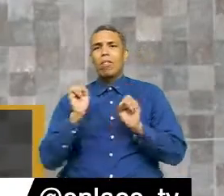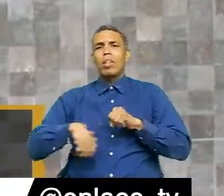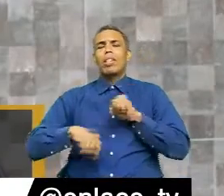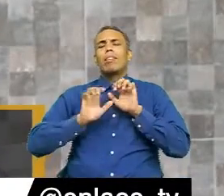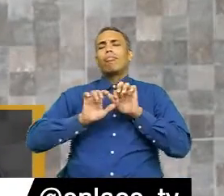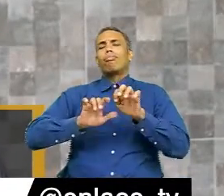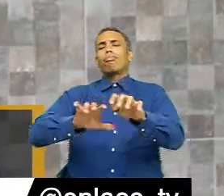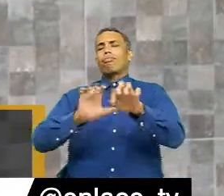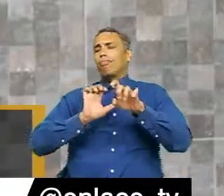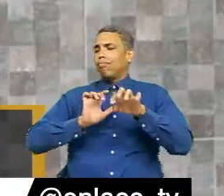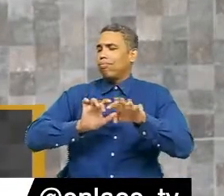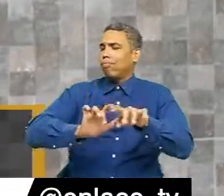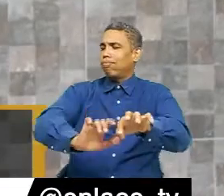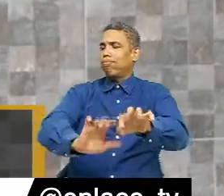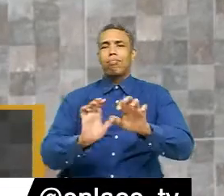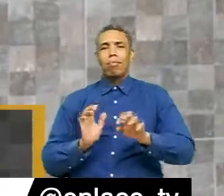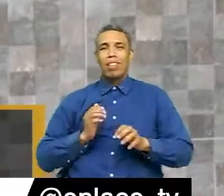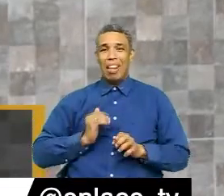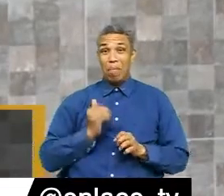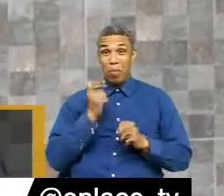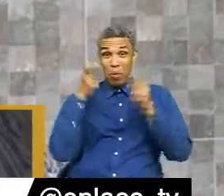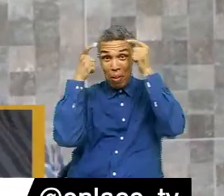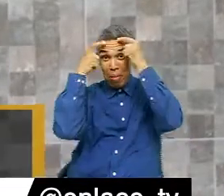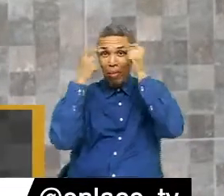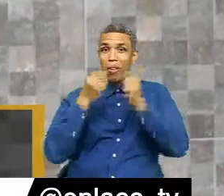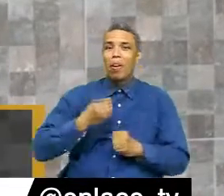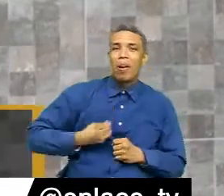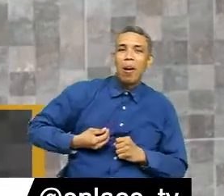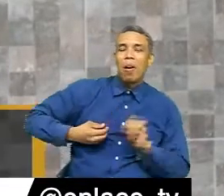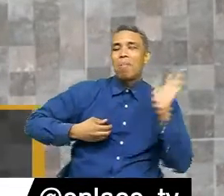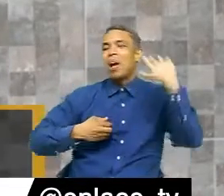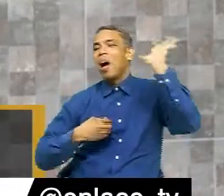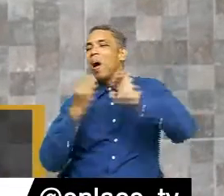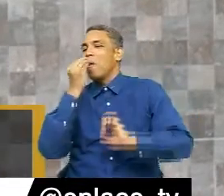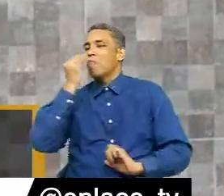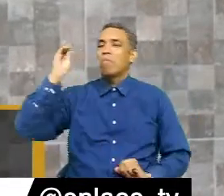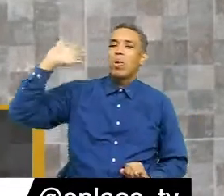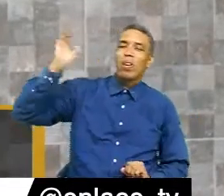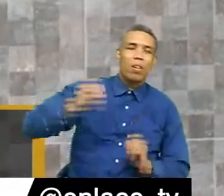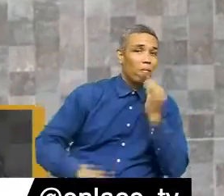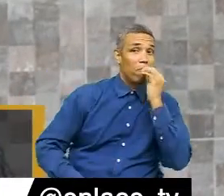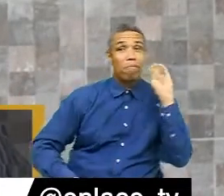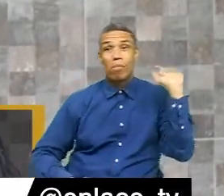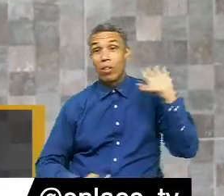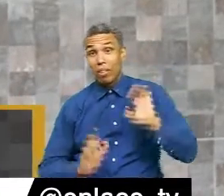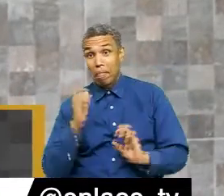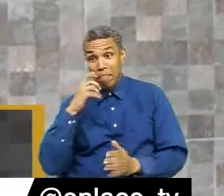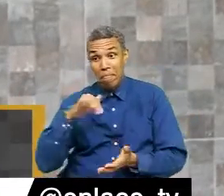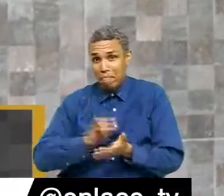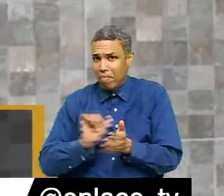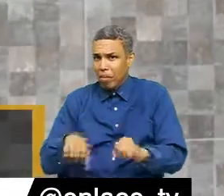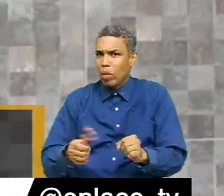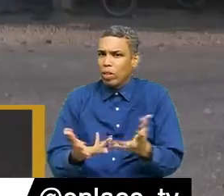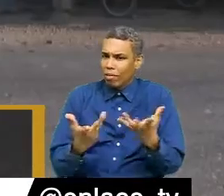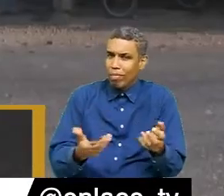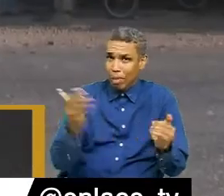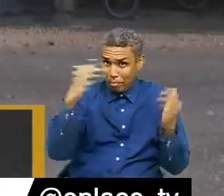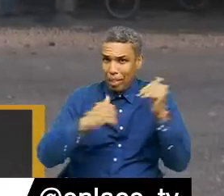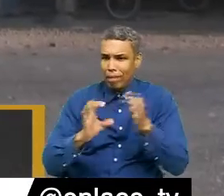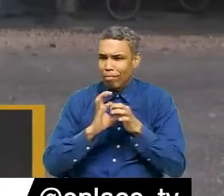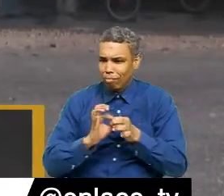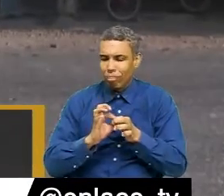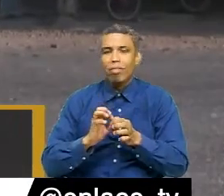contar con todo el apoyo de las autoridades y las instituciones para que Laureles siga creciendo de la mano, juntos con la comunidad, empresa y alcaldía de Barranca Bermeja. En